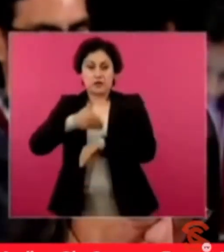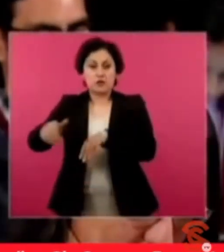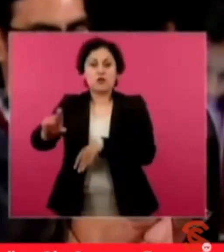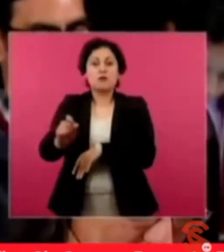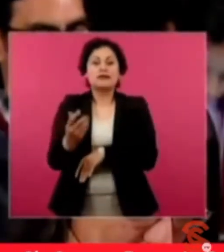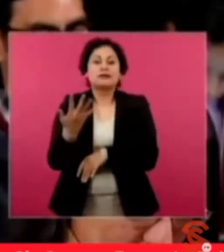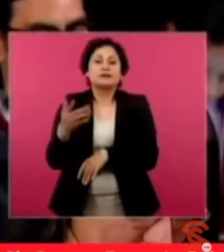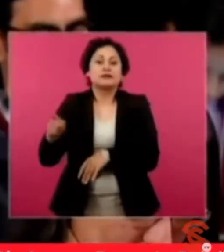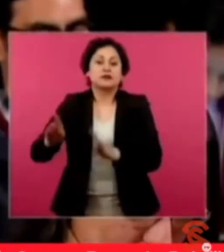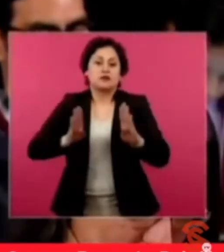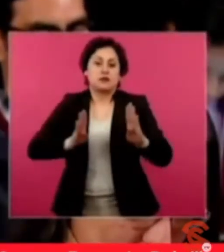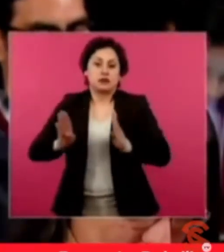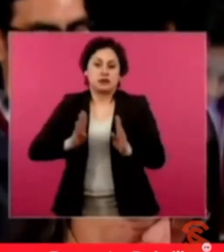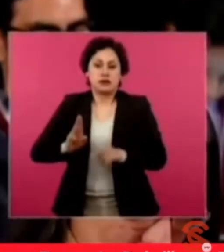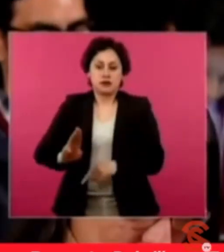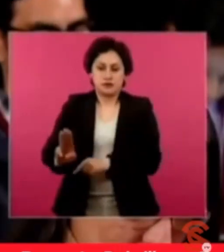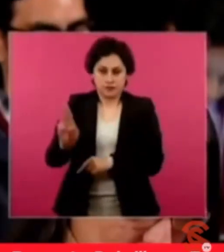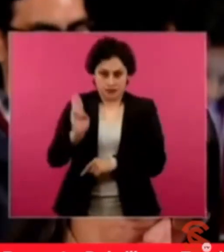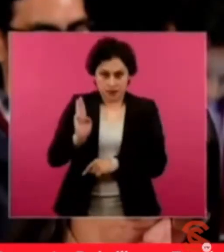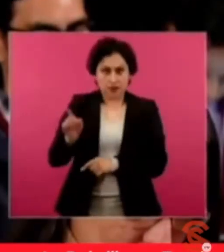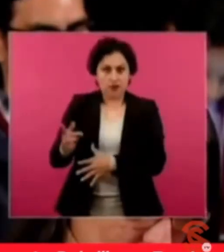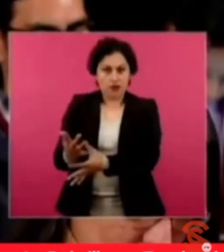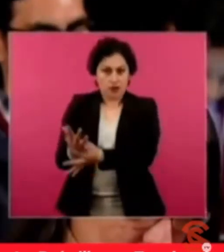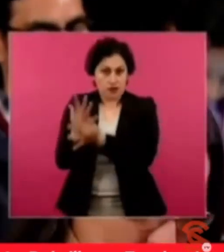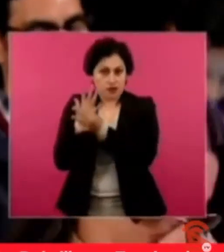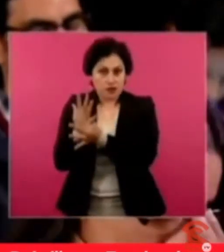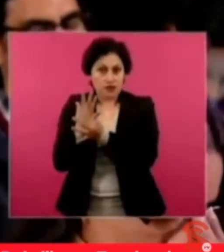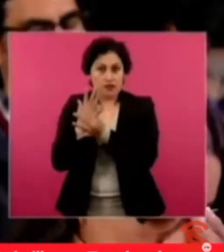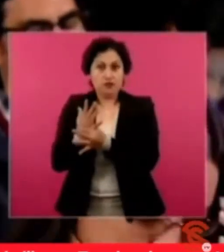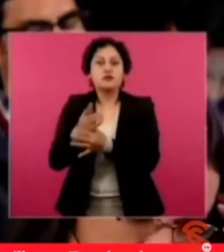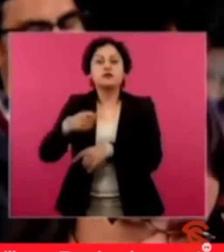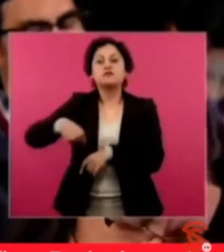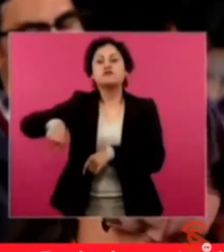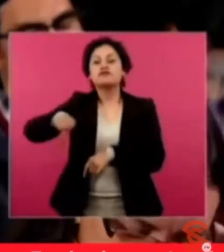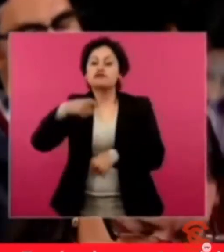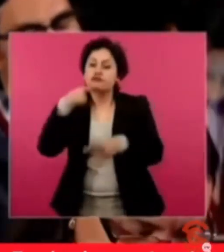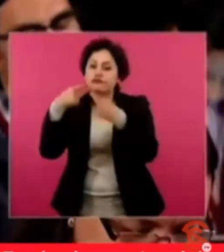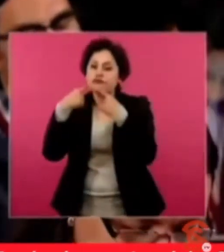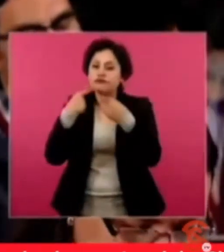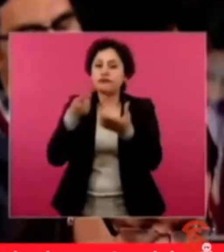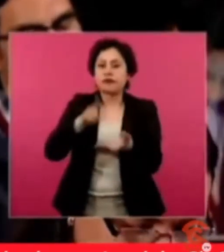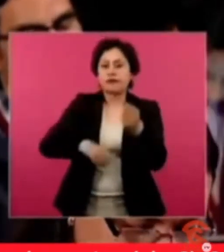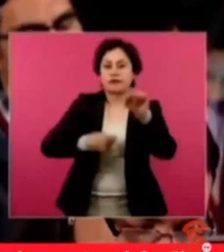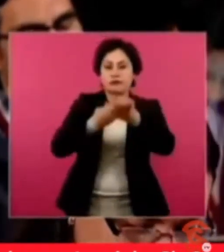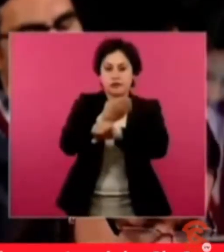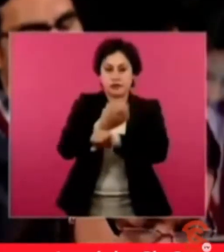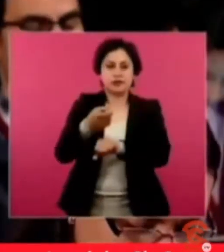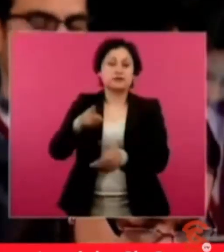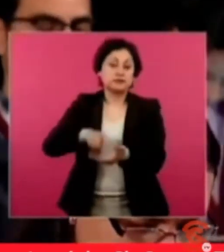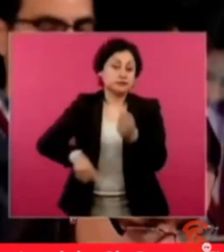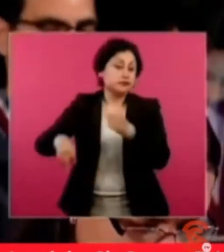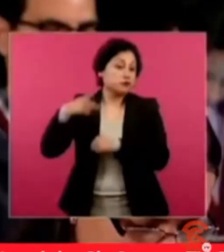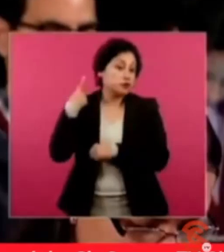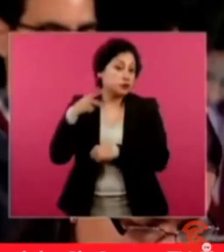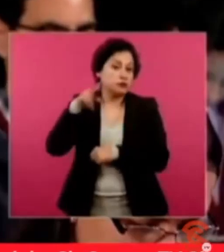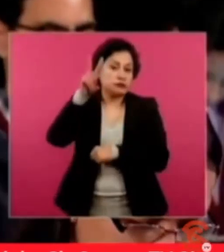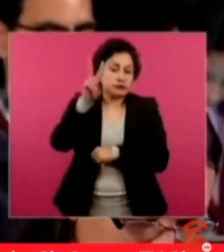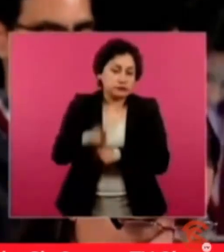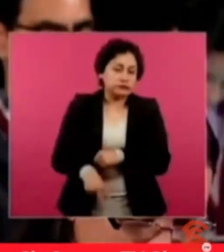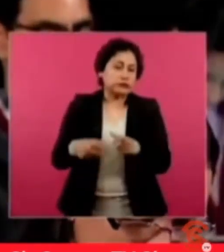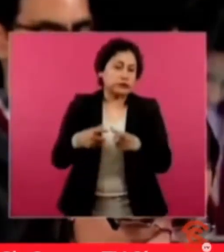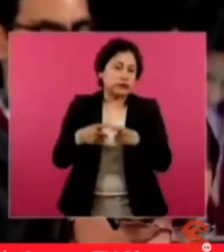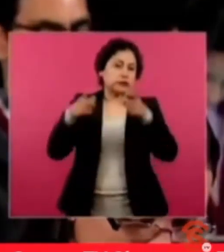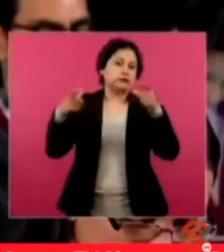el miércoles comentó que está en coordinación con el Estado trabajando. En Puebla aún ha incrementado más o